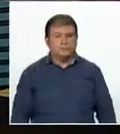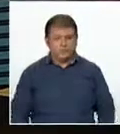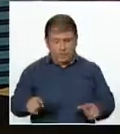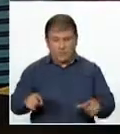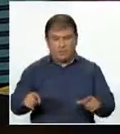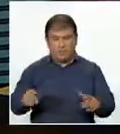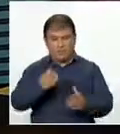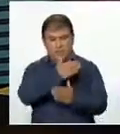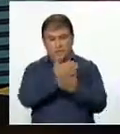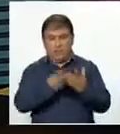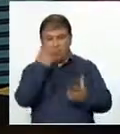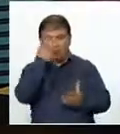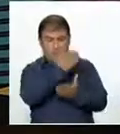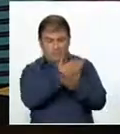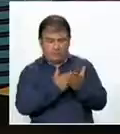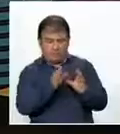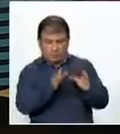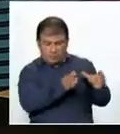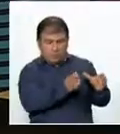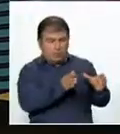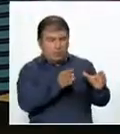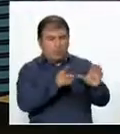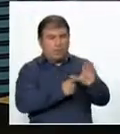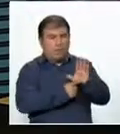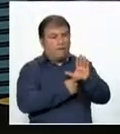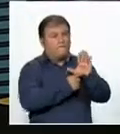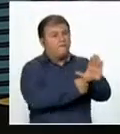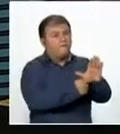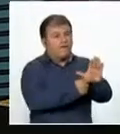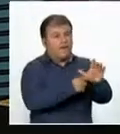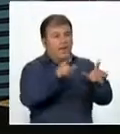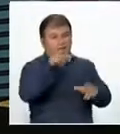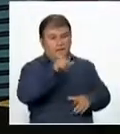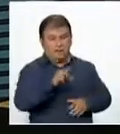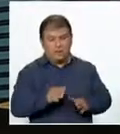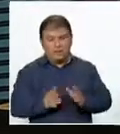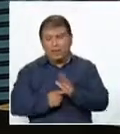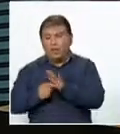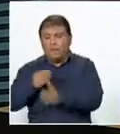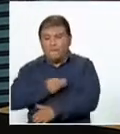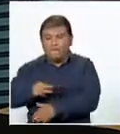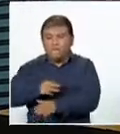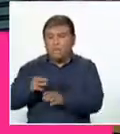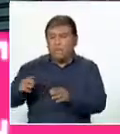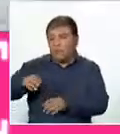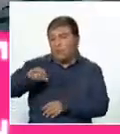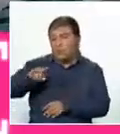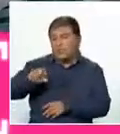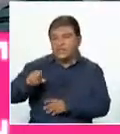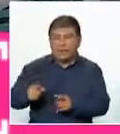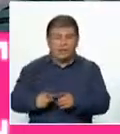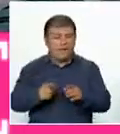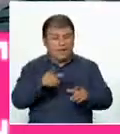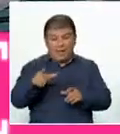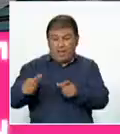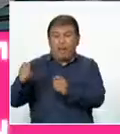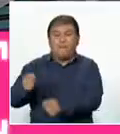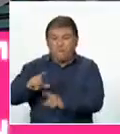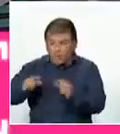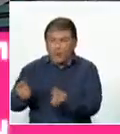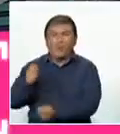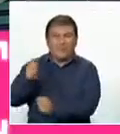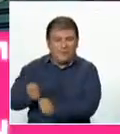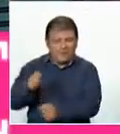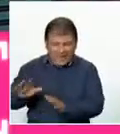Esto se divide en dos partes. Uno es Vitrina Latina y el otro es Modo Música. Modo Música es para aquellas bandas